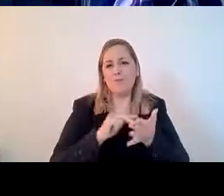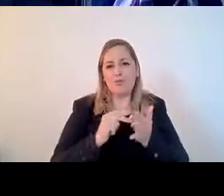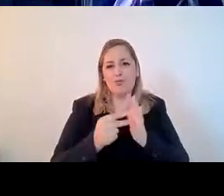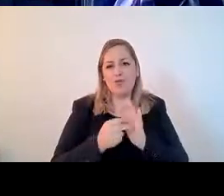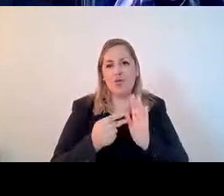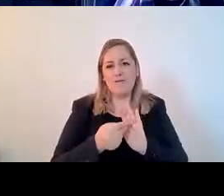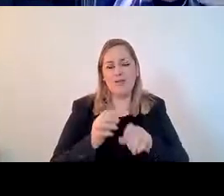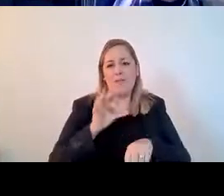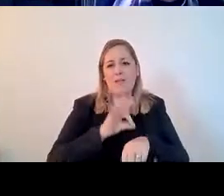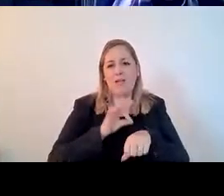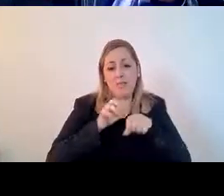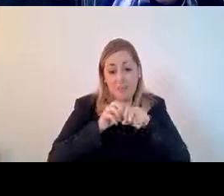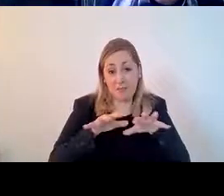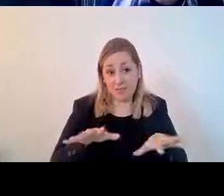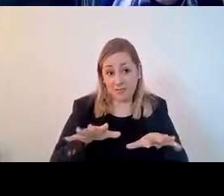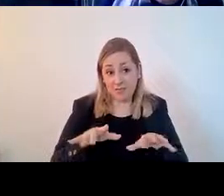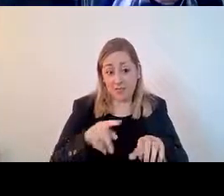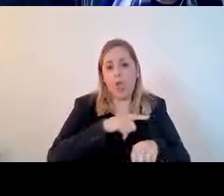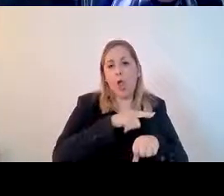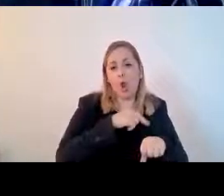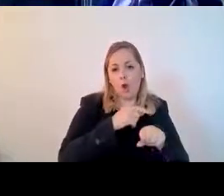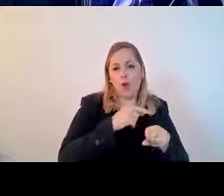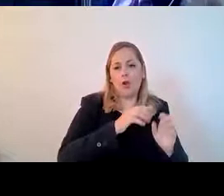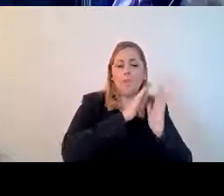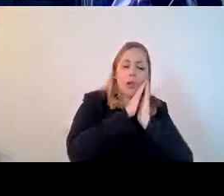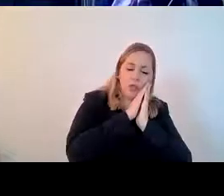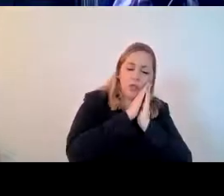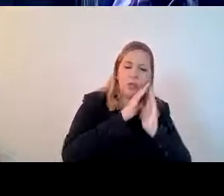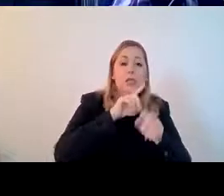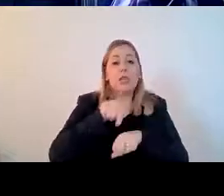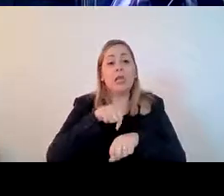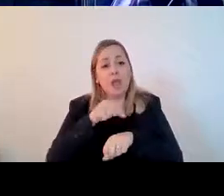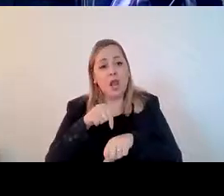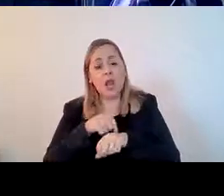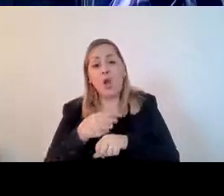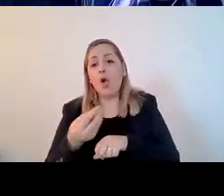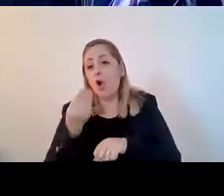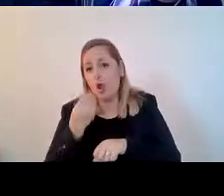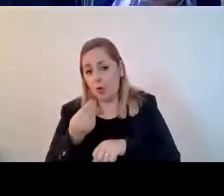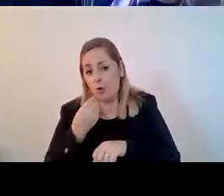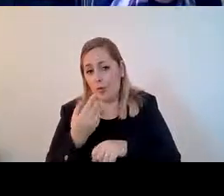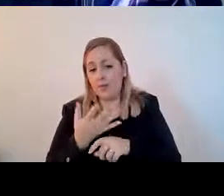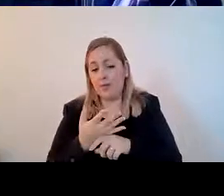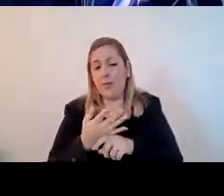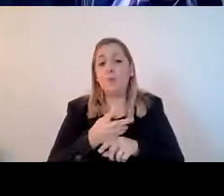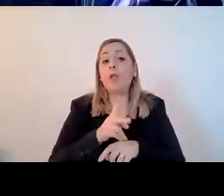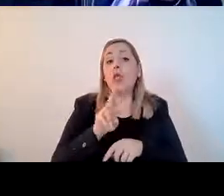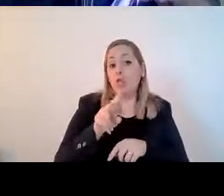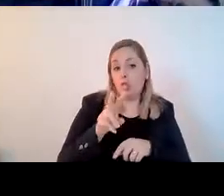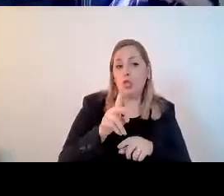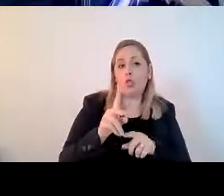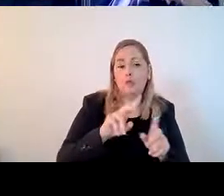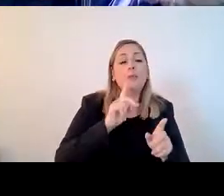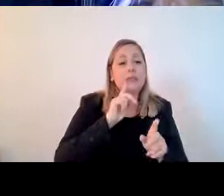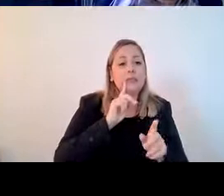pandemia de las horas que se asignan al dormir y las horas que se asignan a comer, a alimentarse. Las dos han sufrido